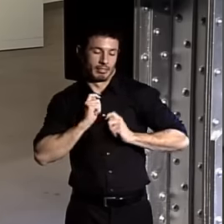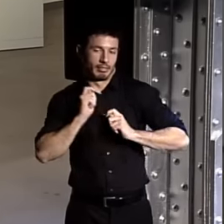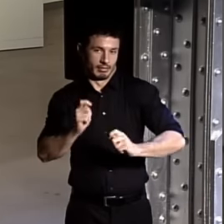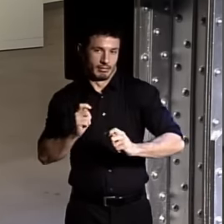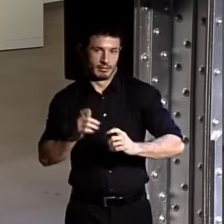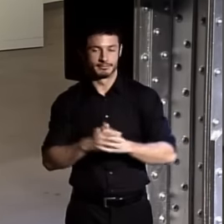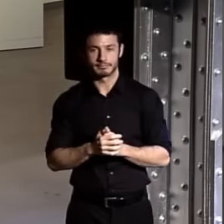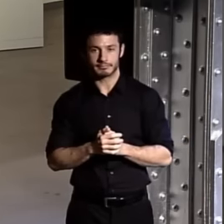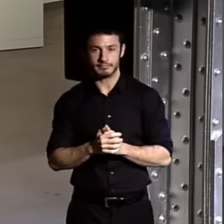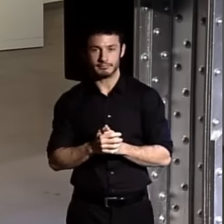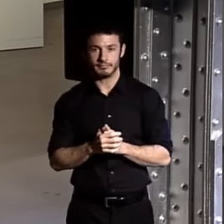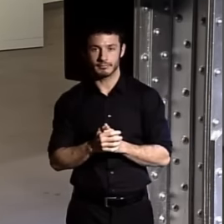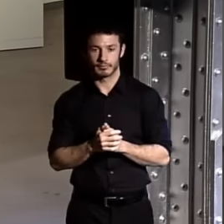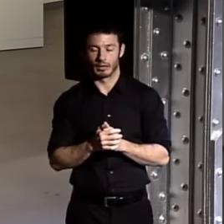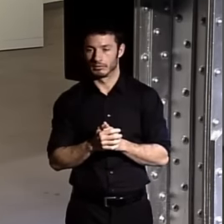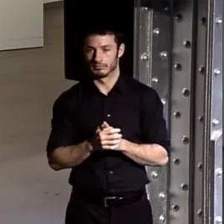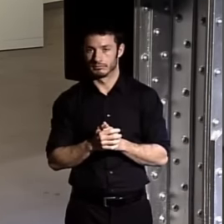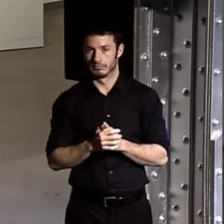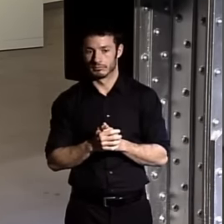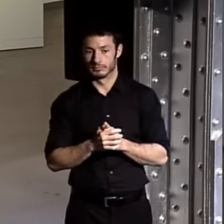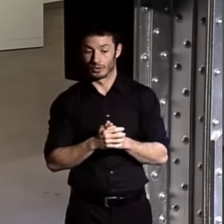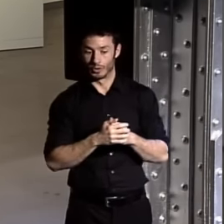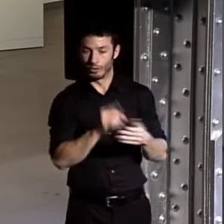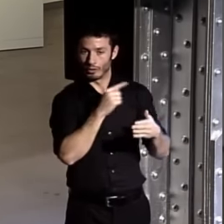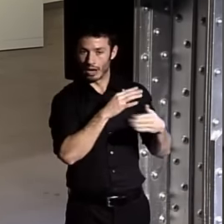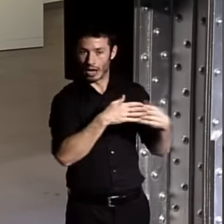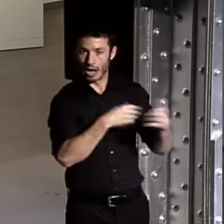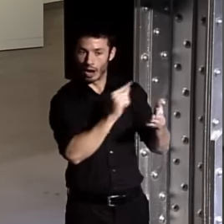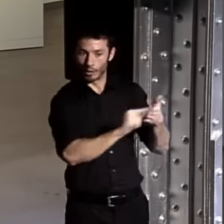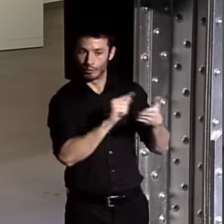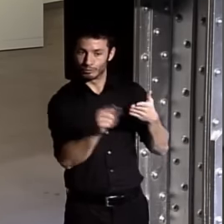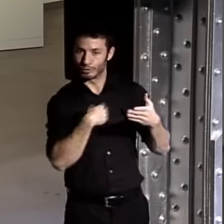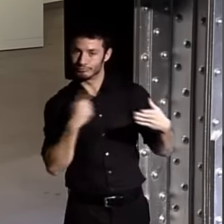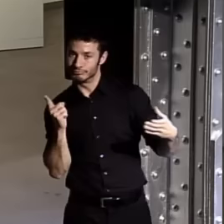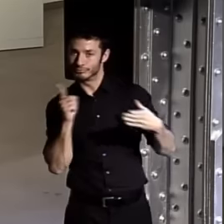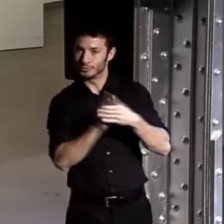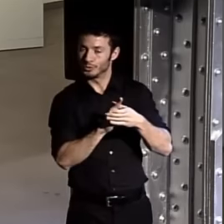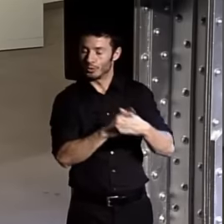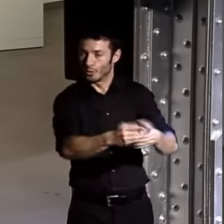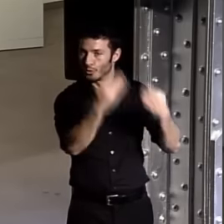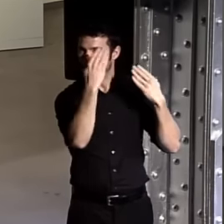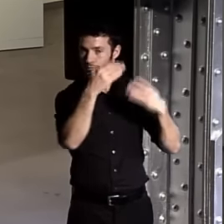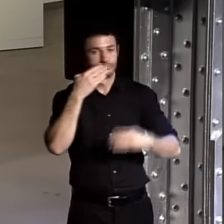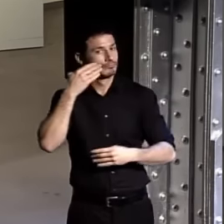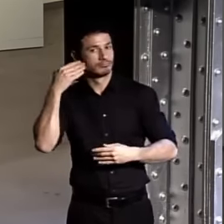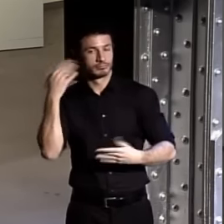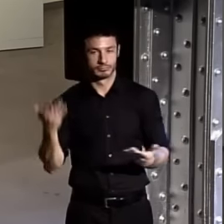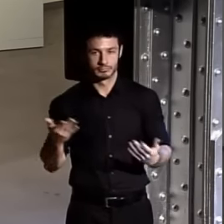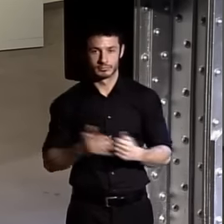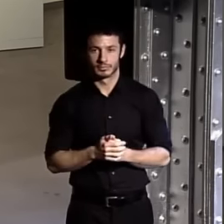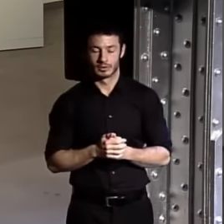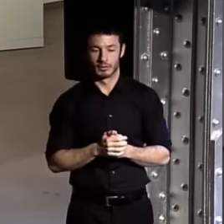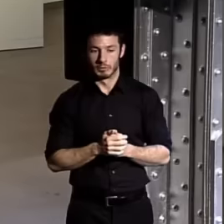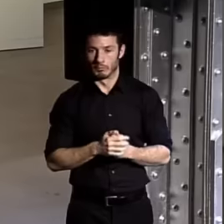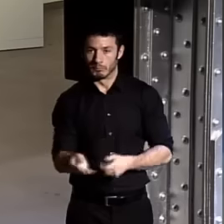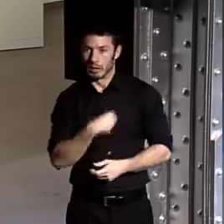entre autores que he admirado desde siempre y y bueno merece mucho la pena Yo creo que ha quedado una exposición